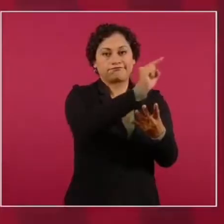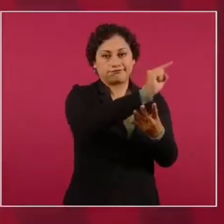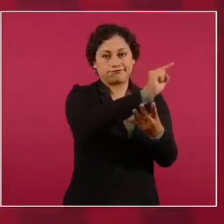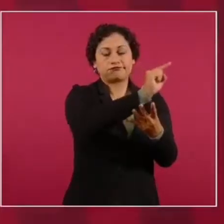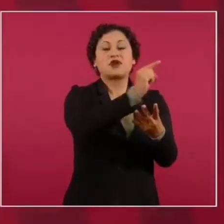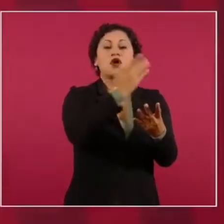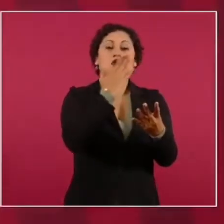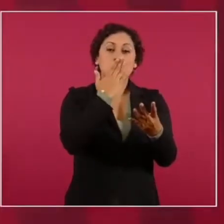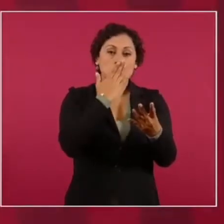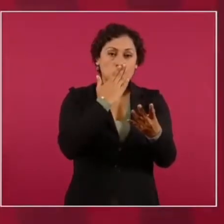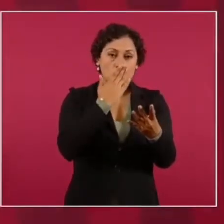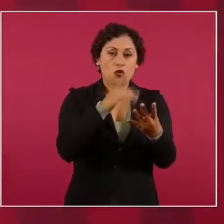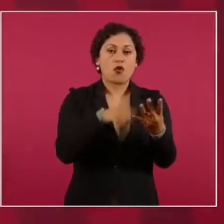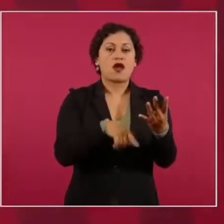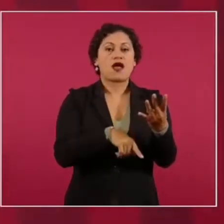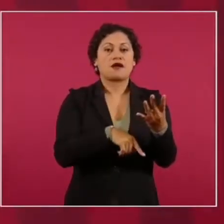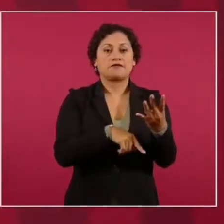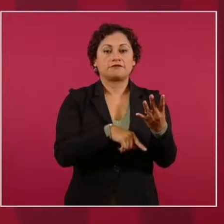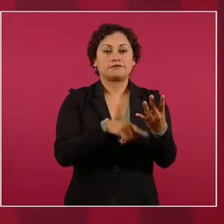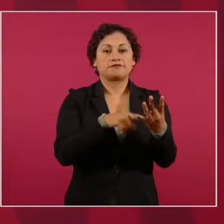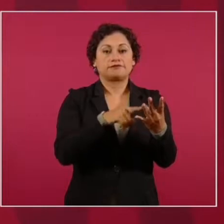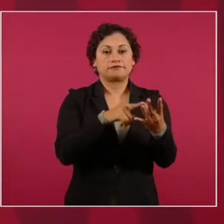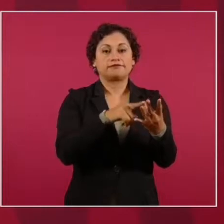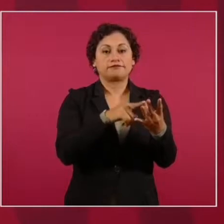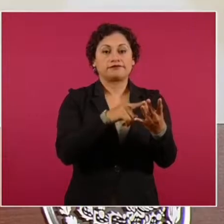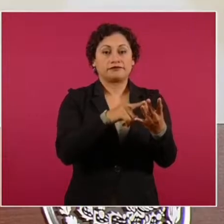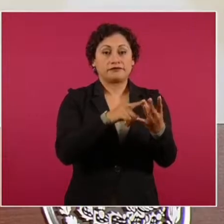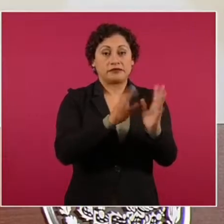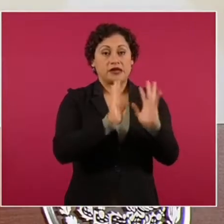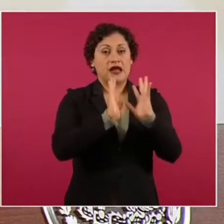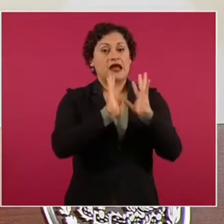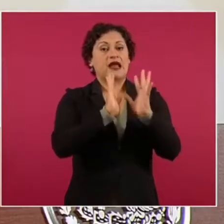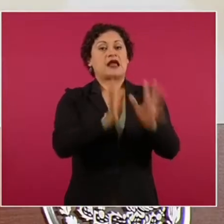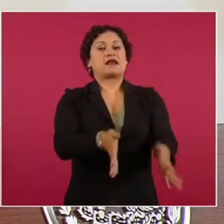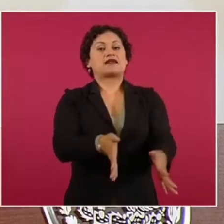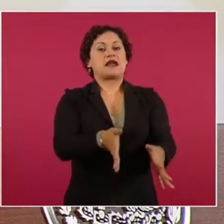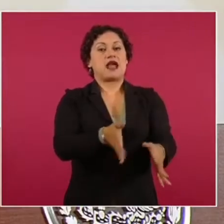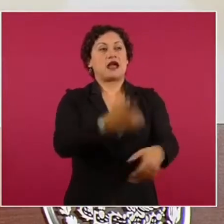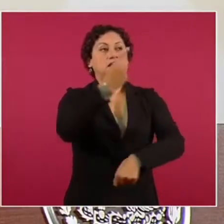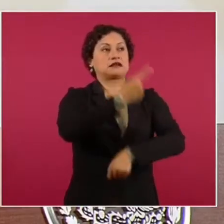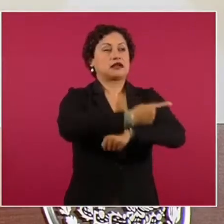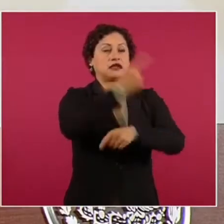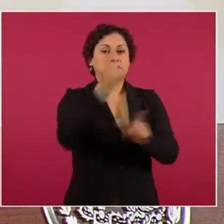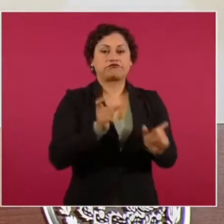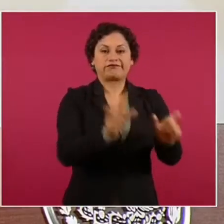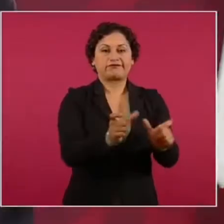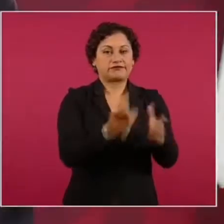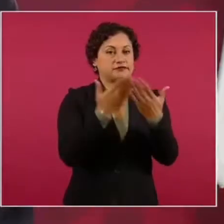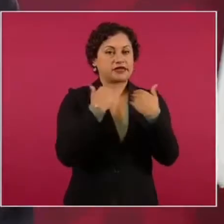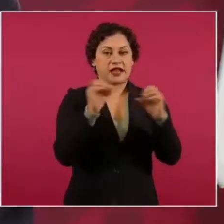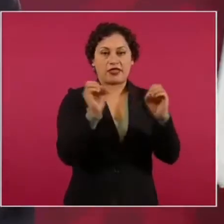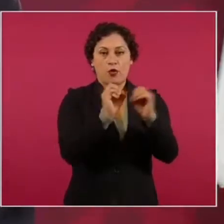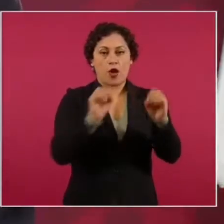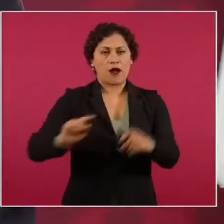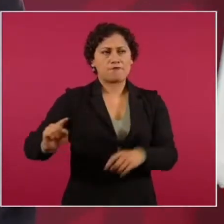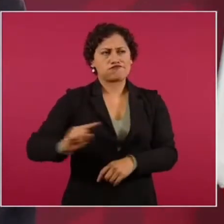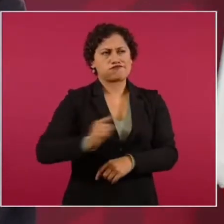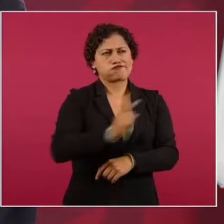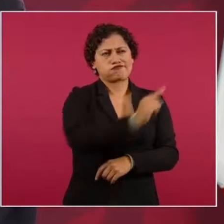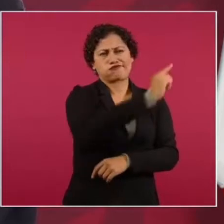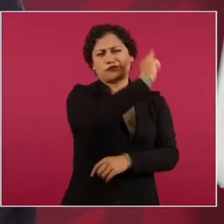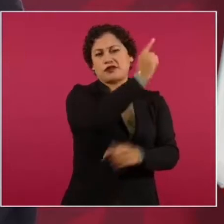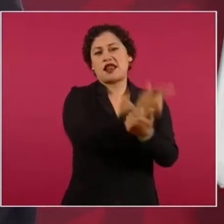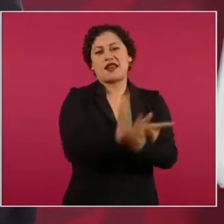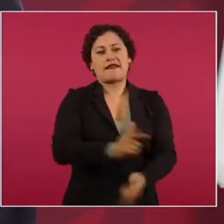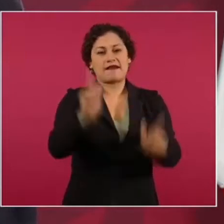en Sonora, y ahora ya no hay casetas tomadas. Eso es muy